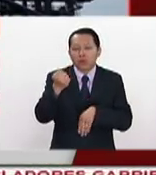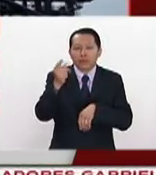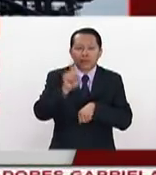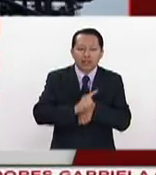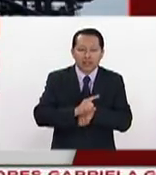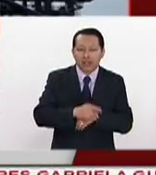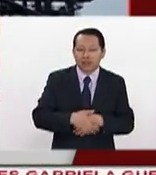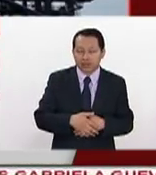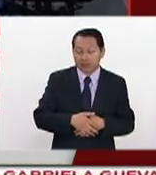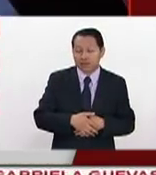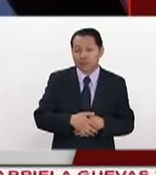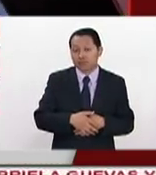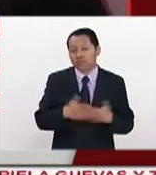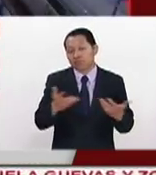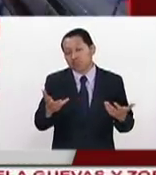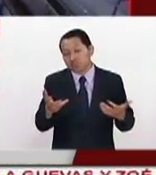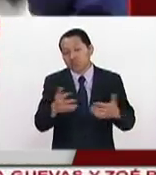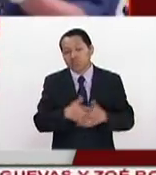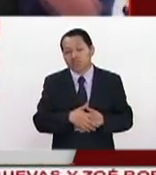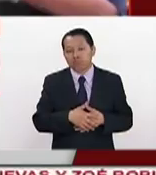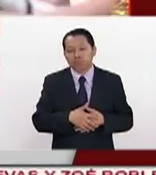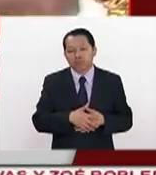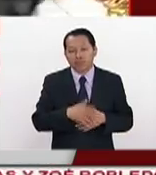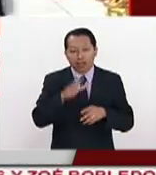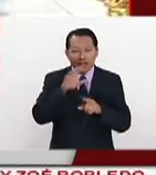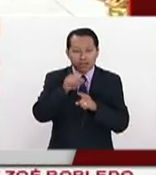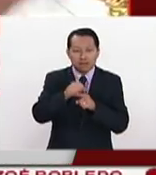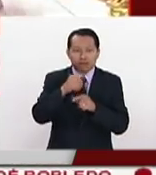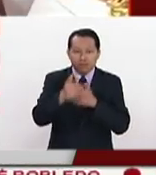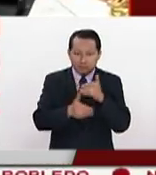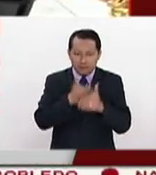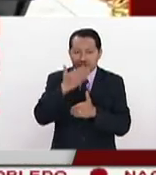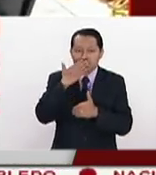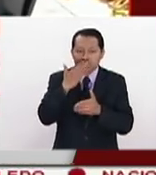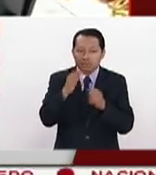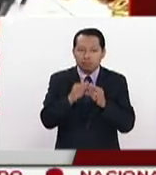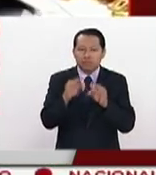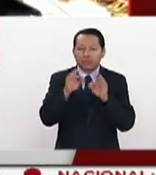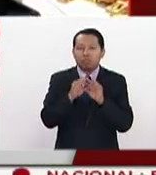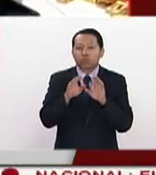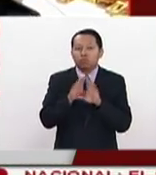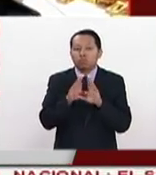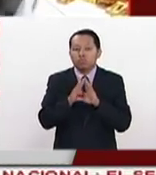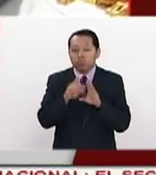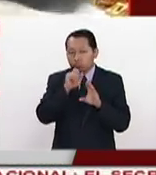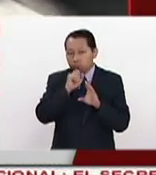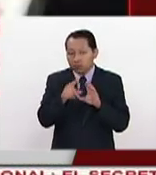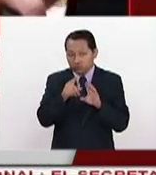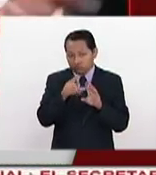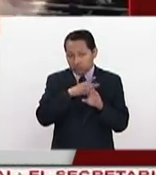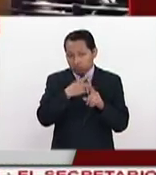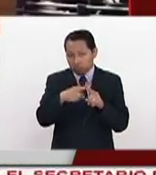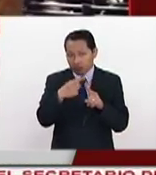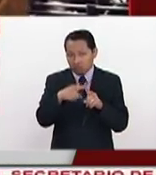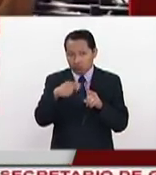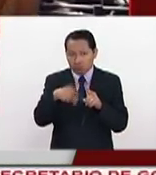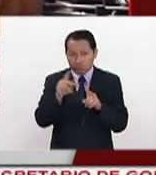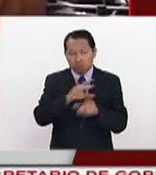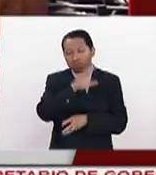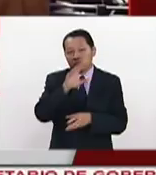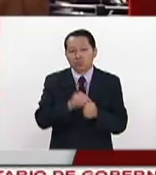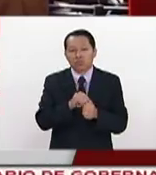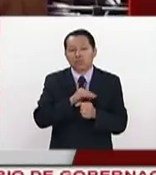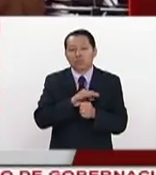días y que, bueno, se han logrado avances importantes en las rondas anteriores, pero todos